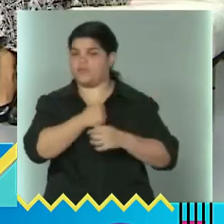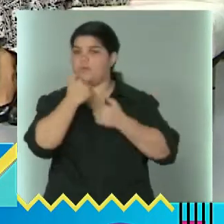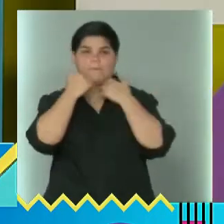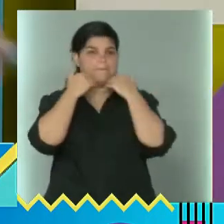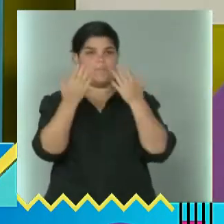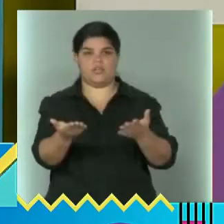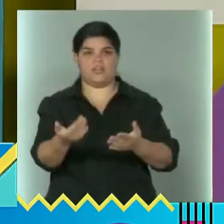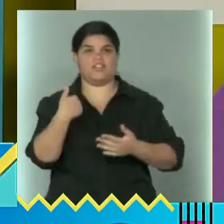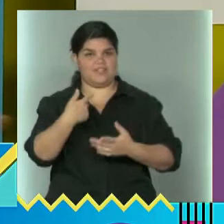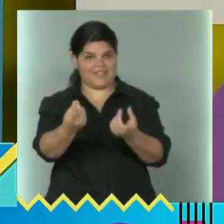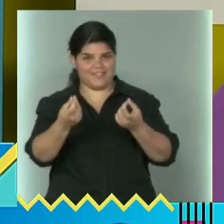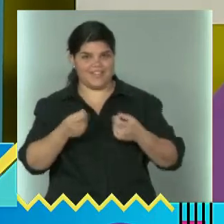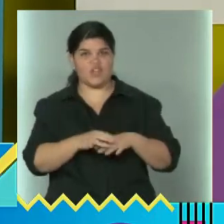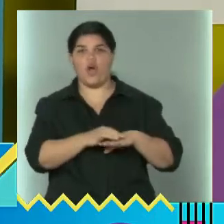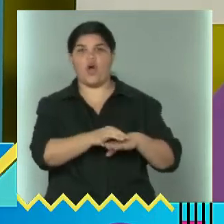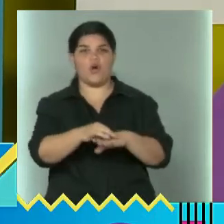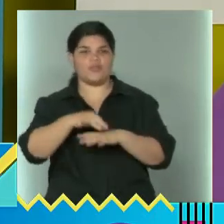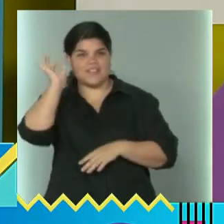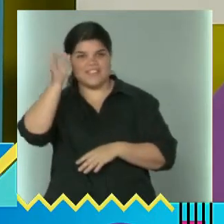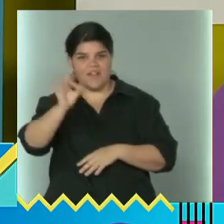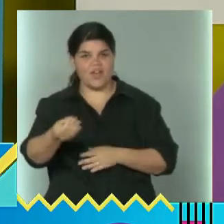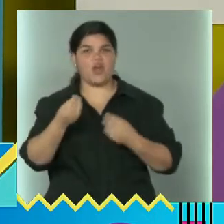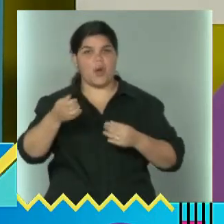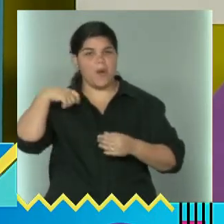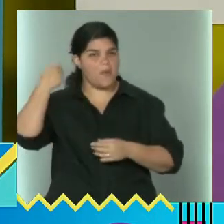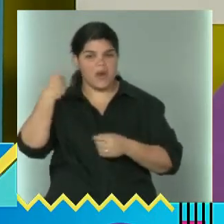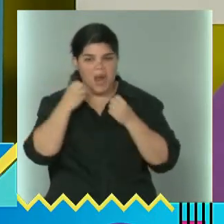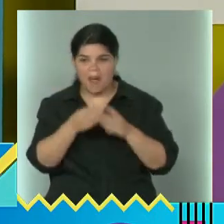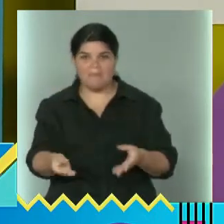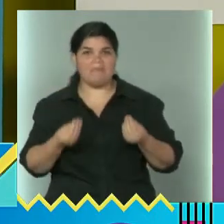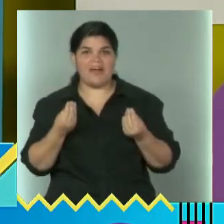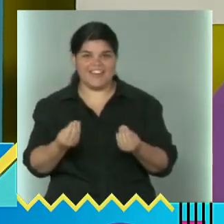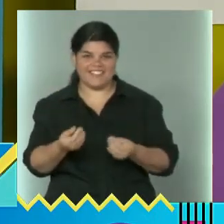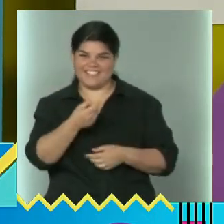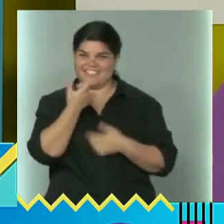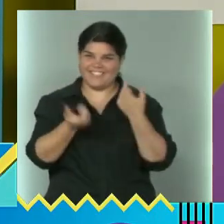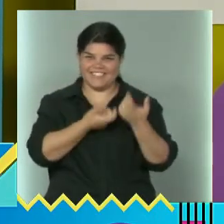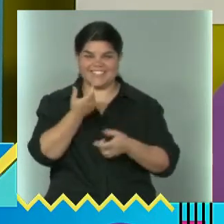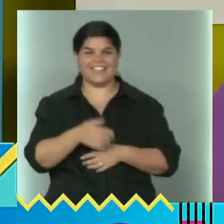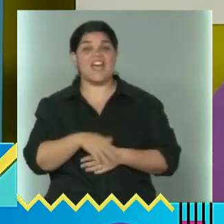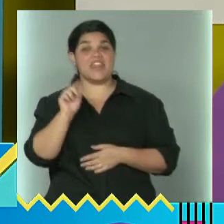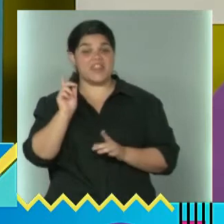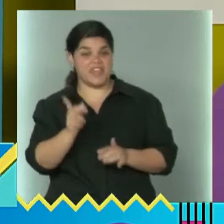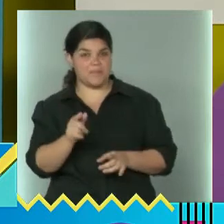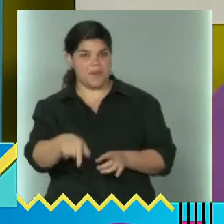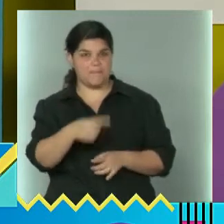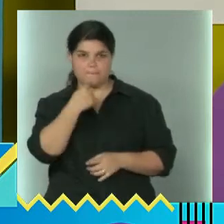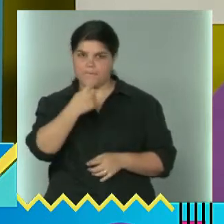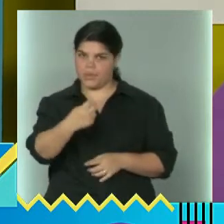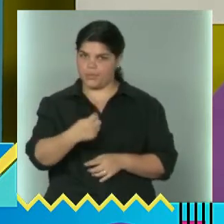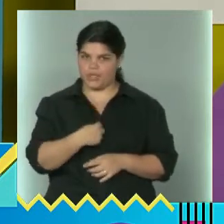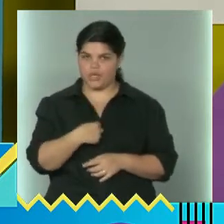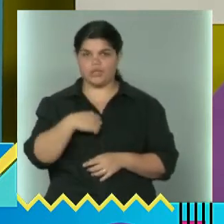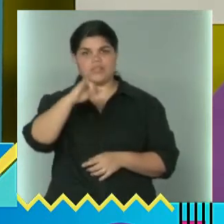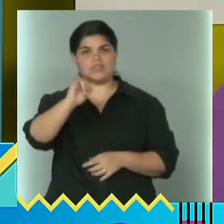necesito coaching para entender cómo se hace un programa, claramente. La cuestión, a donde quería ir, más allá de preguntarnos ahora sí cuáles